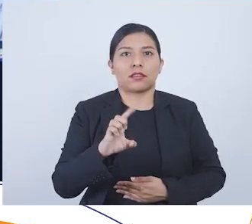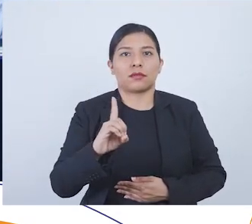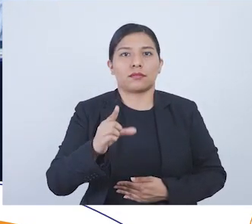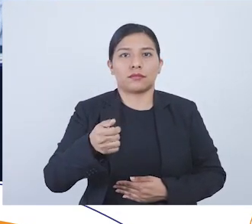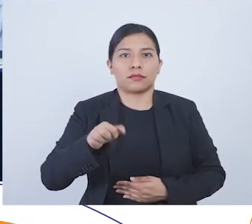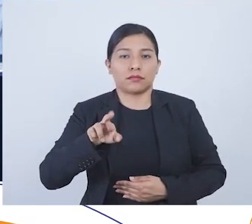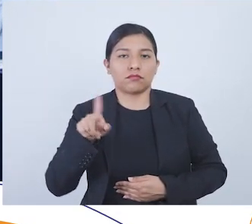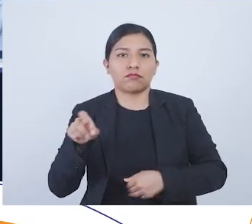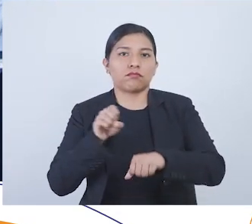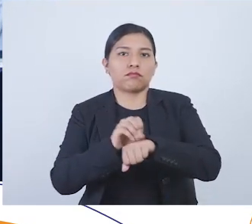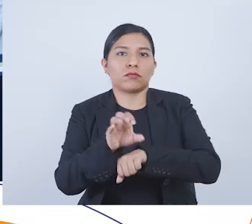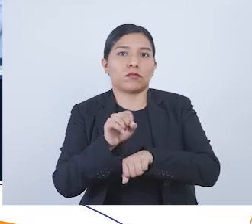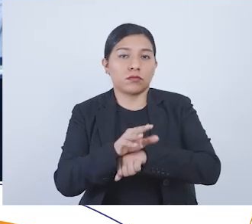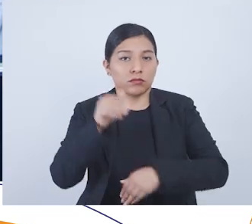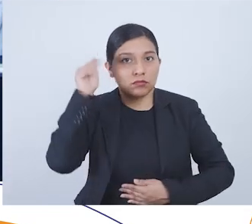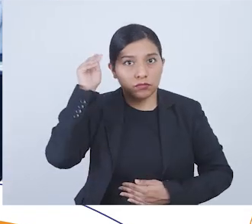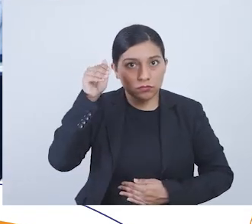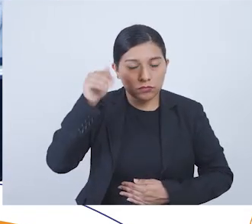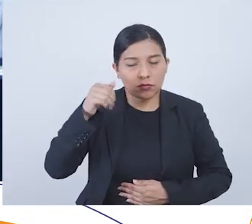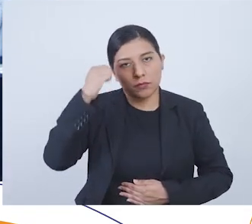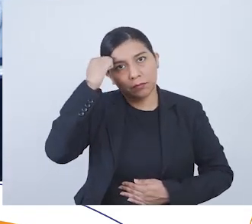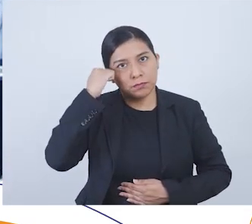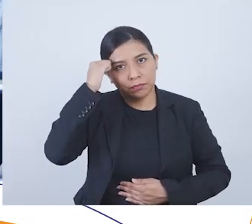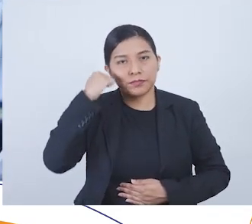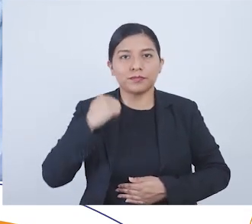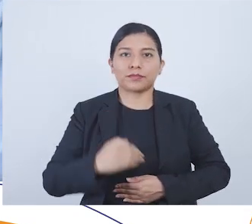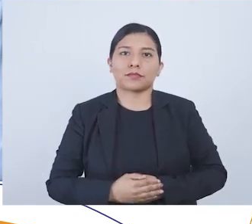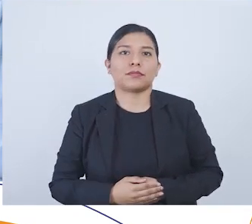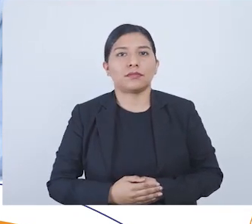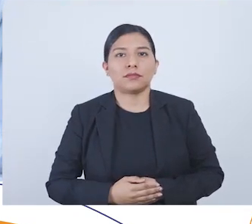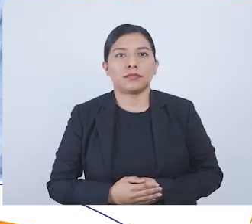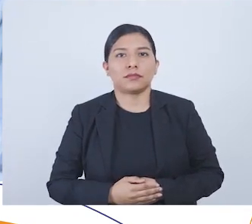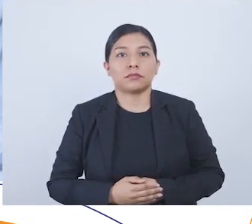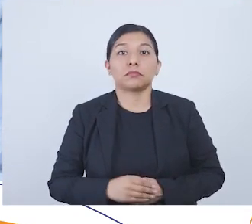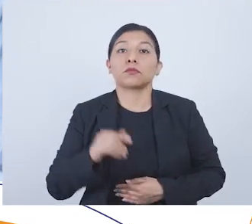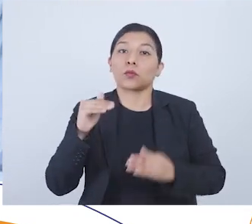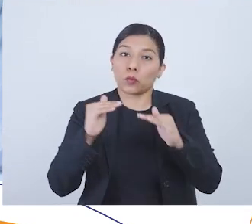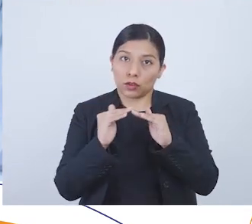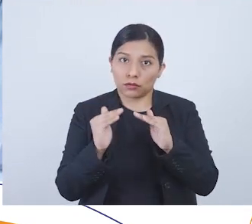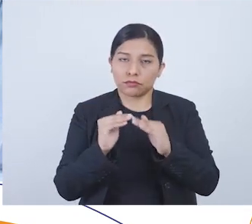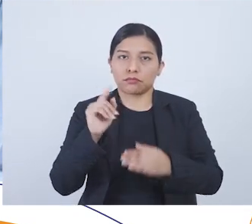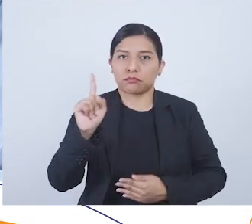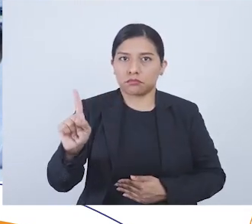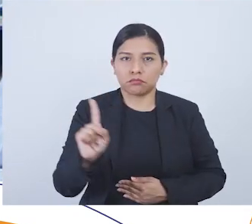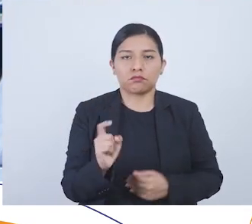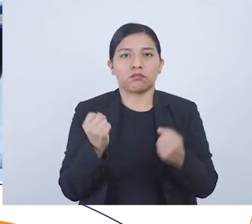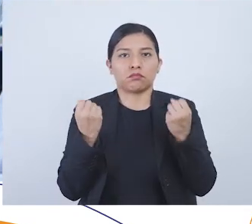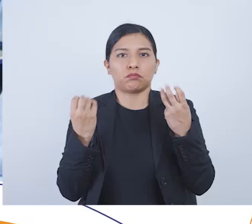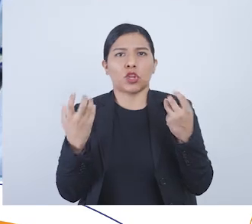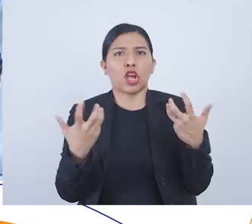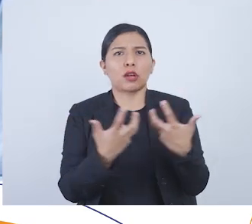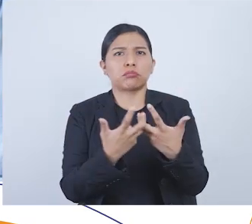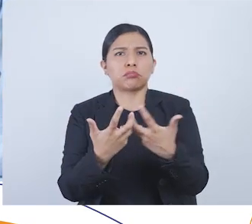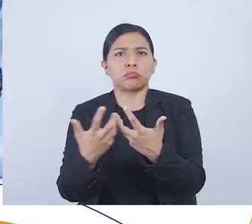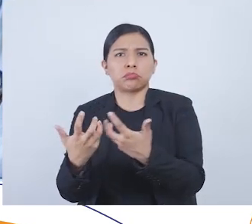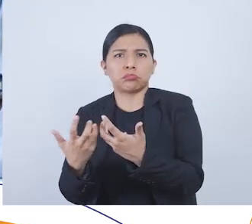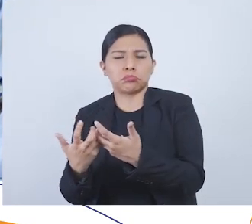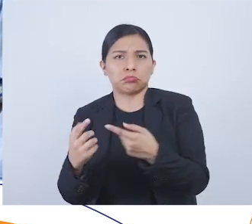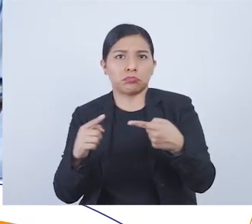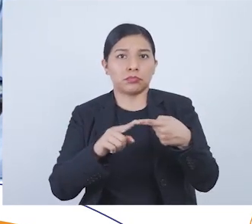de Asesoramiento Educativo y Modalidades de Aprendizaje. Vamos a contar con las exposiciones de los compañeros, el